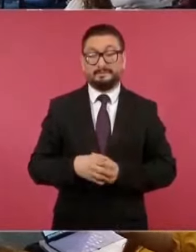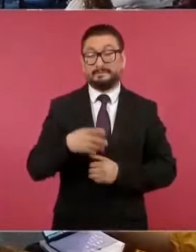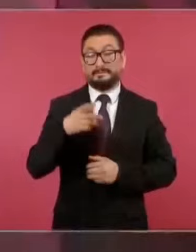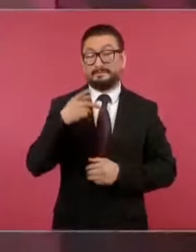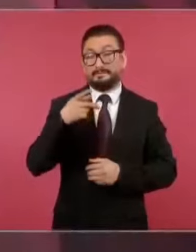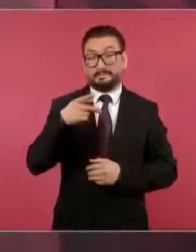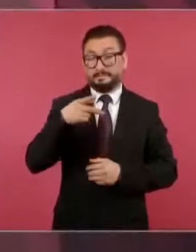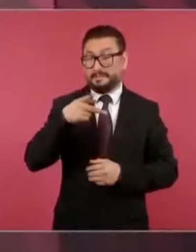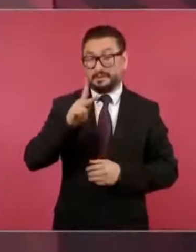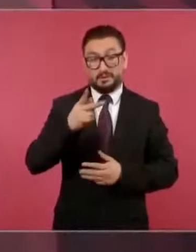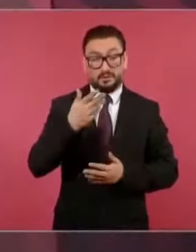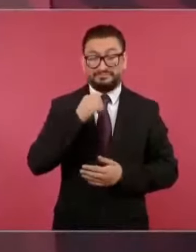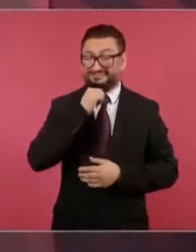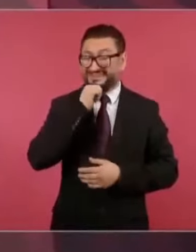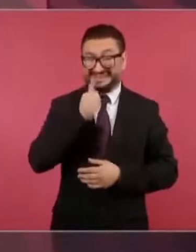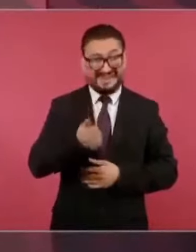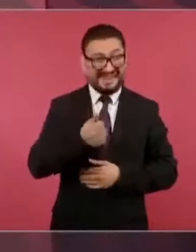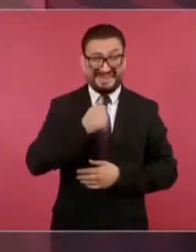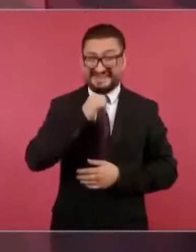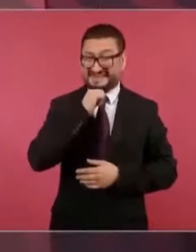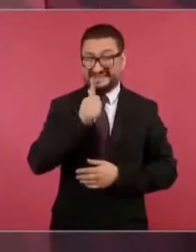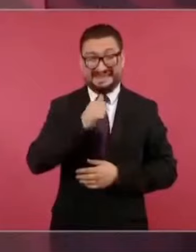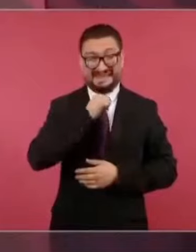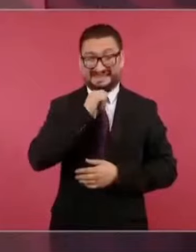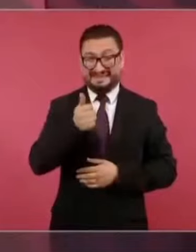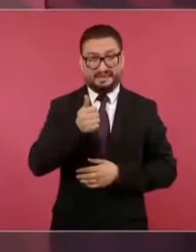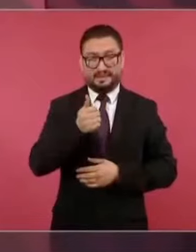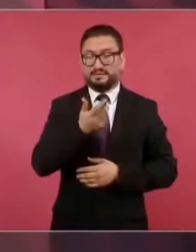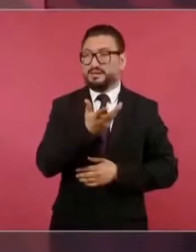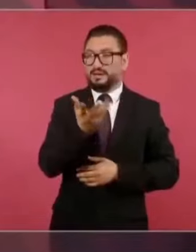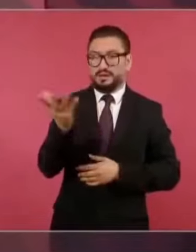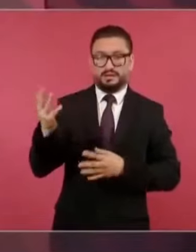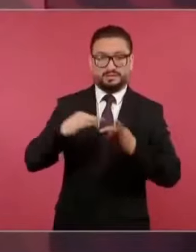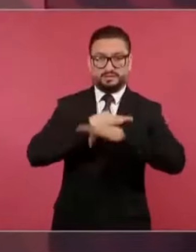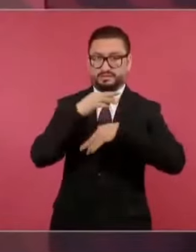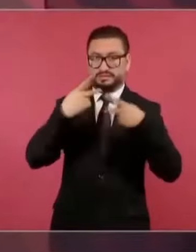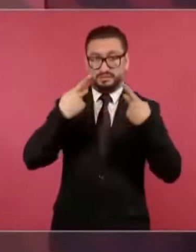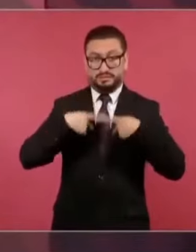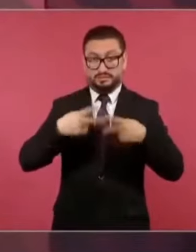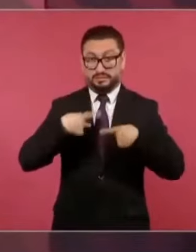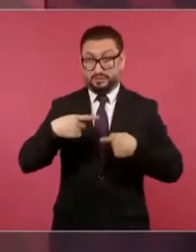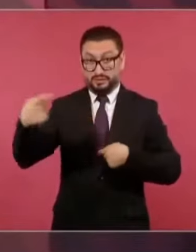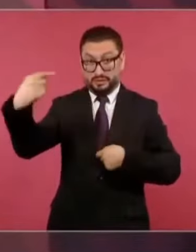nada. Y le agradezco mucho a la gente su confianza.